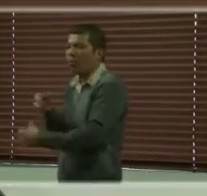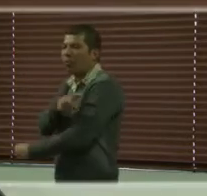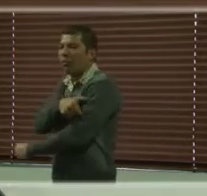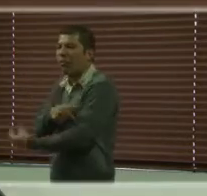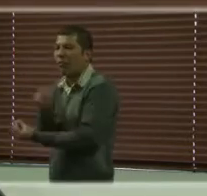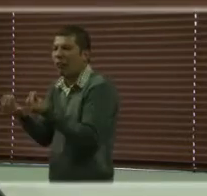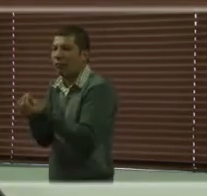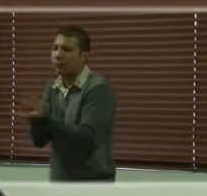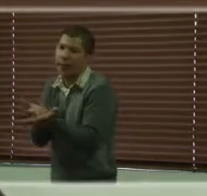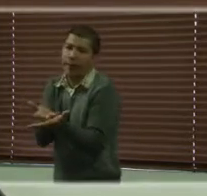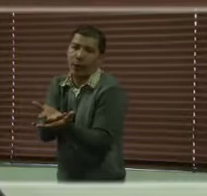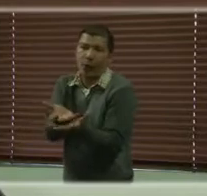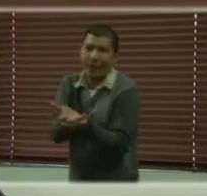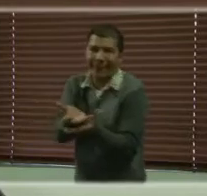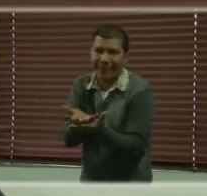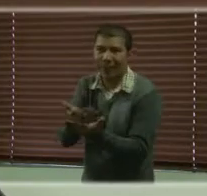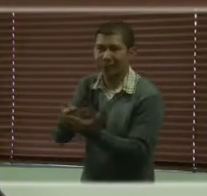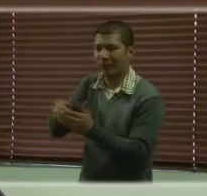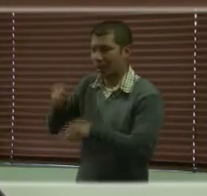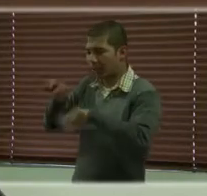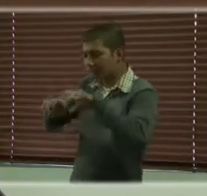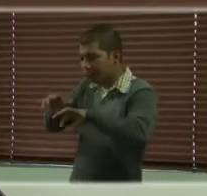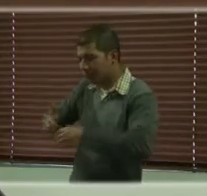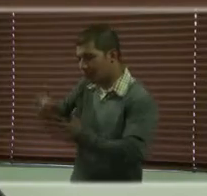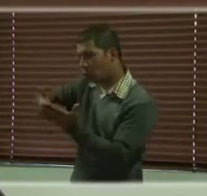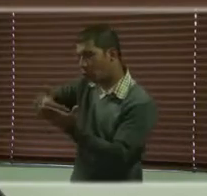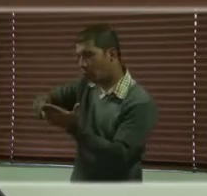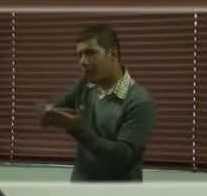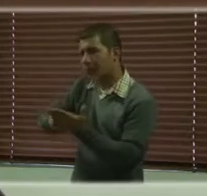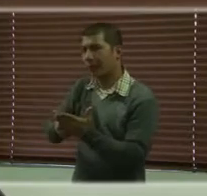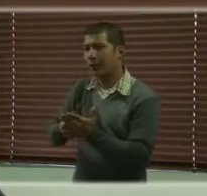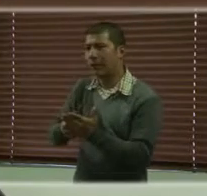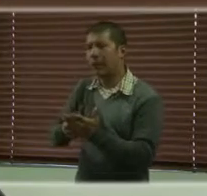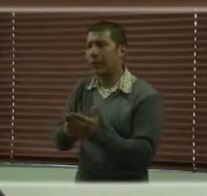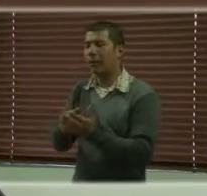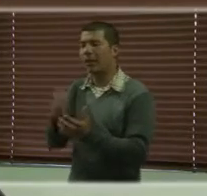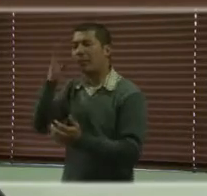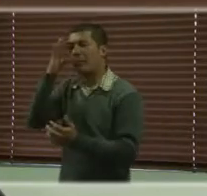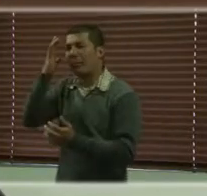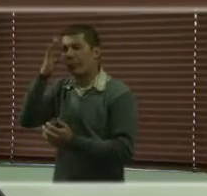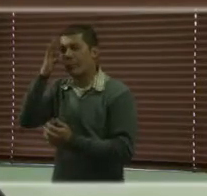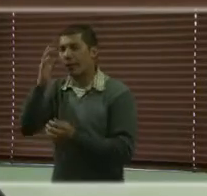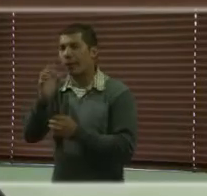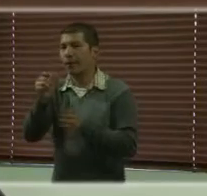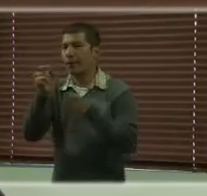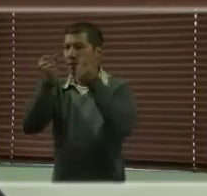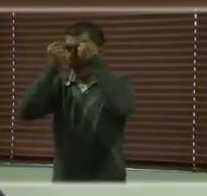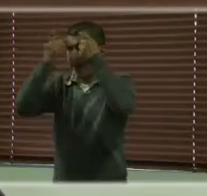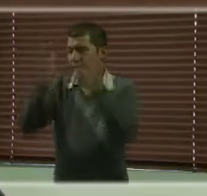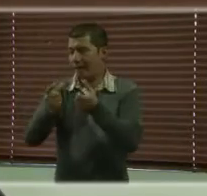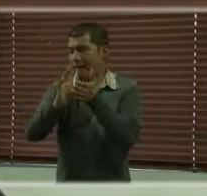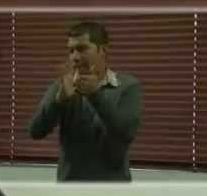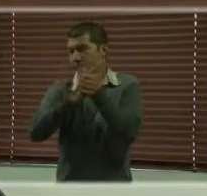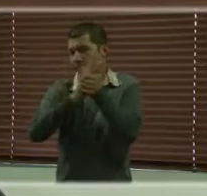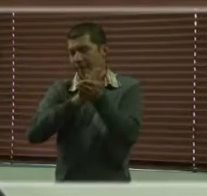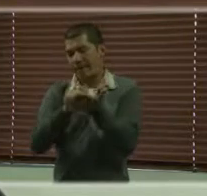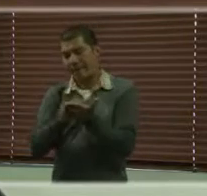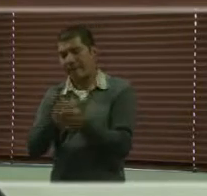a través de de ese documento pues es identificar En qué en qué temas sustantivos